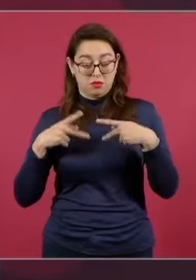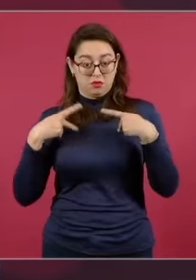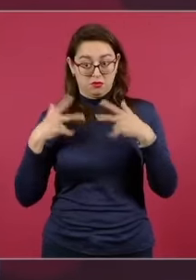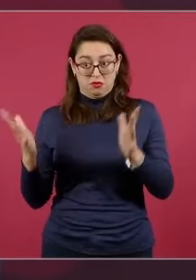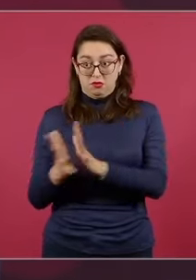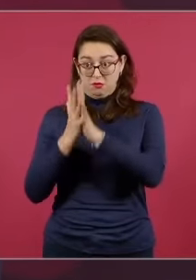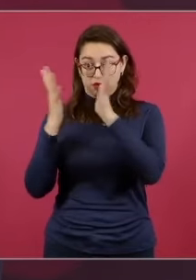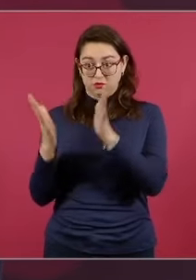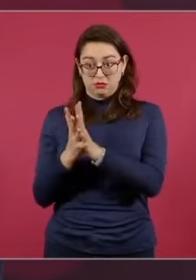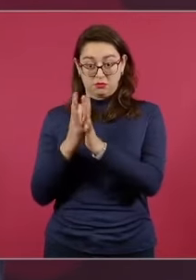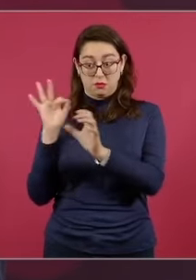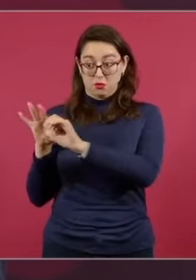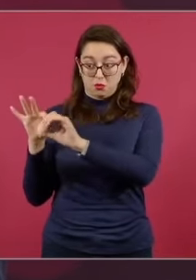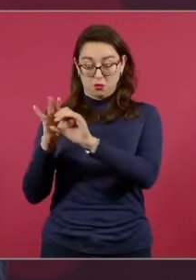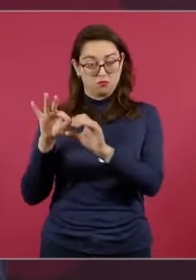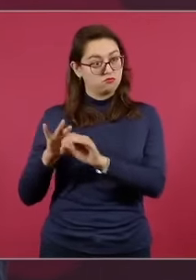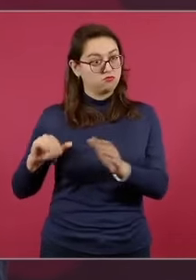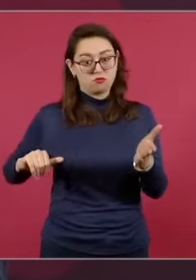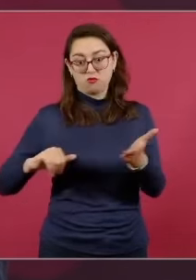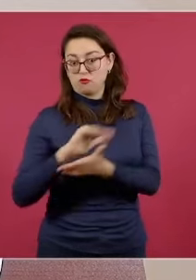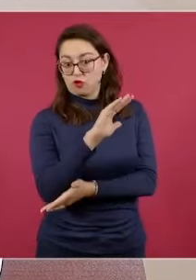de participación.